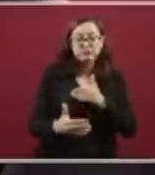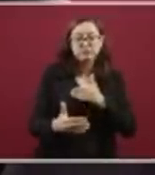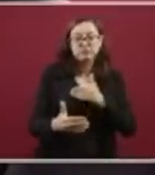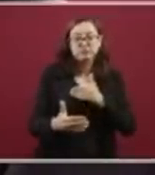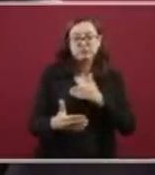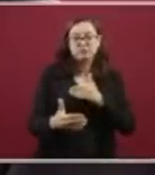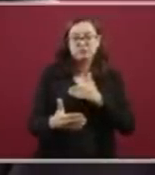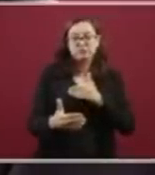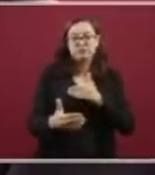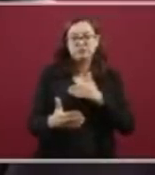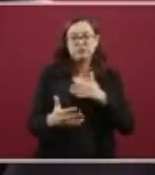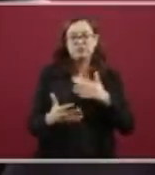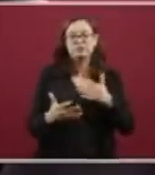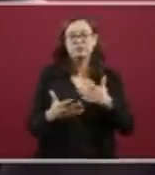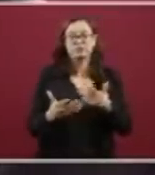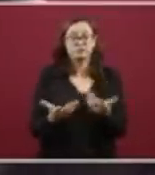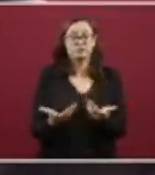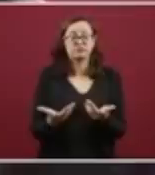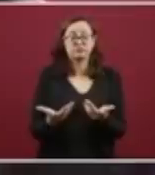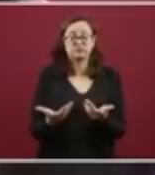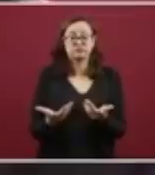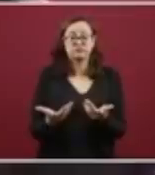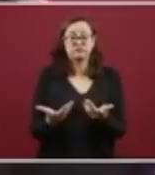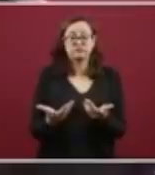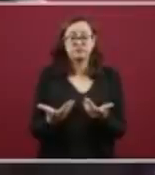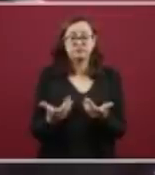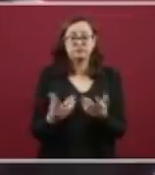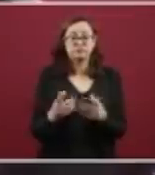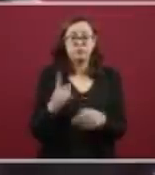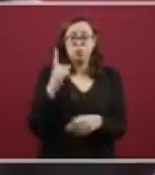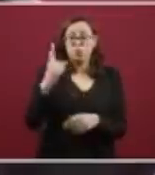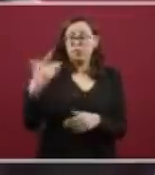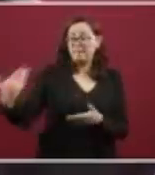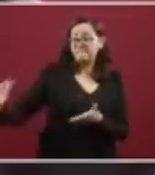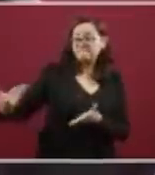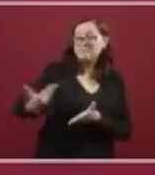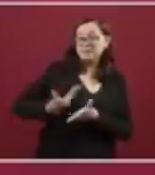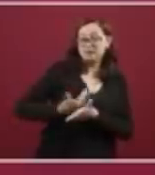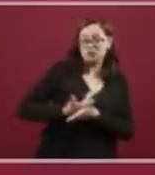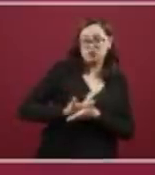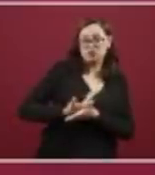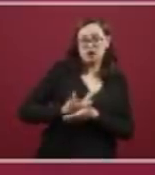y aquí doy respuesta sobre una petición,